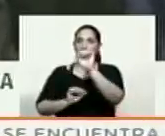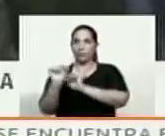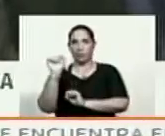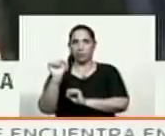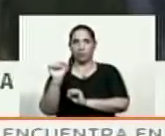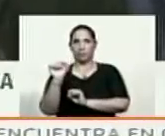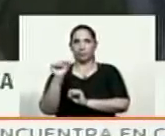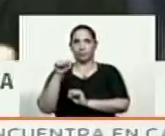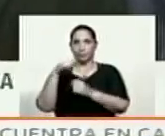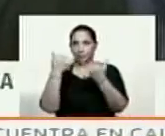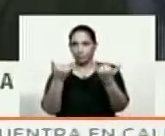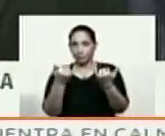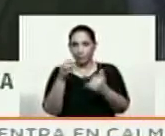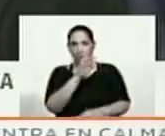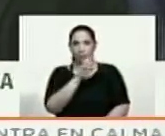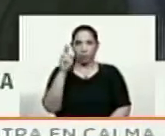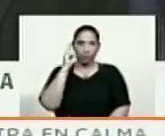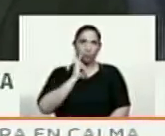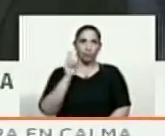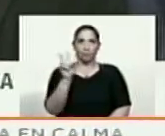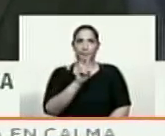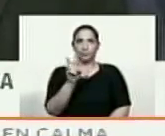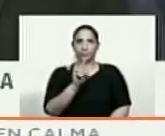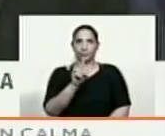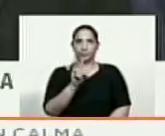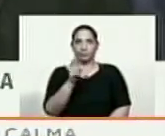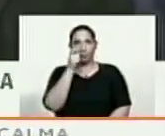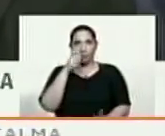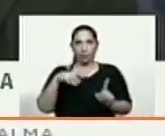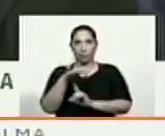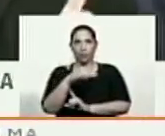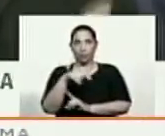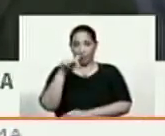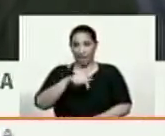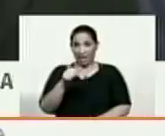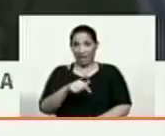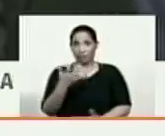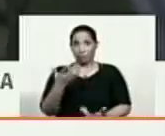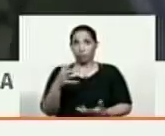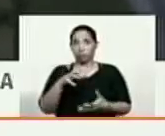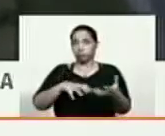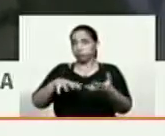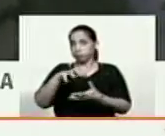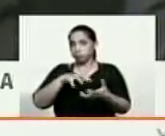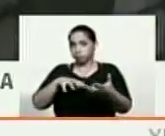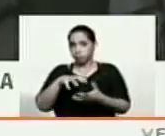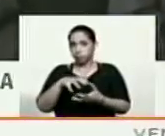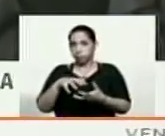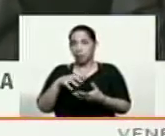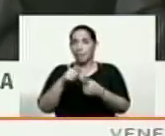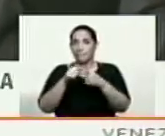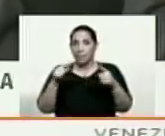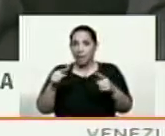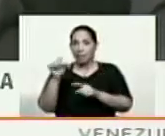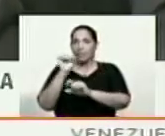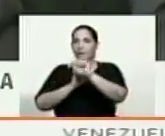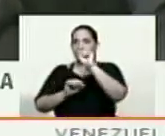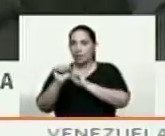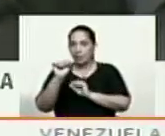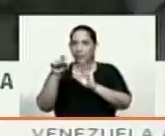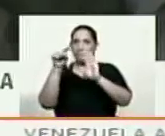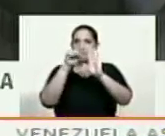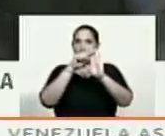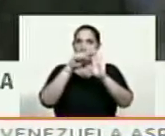en este momento de la República Bolivariana de Venezuela y su pueblo. Esta es una coyuntura. Se trata para la defensa de los